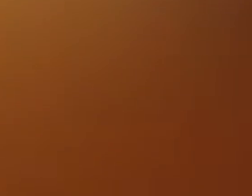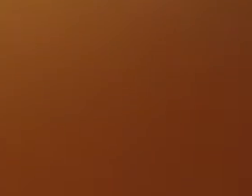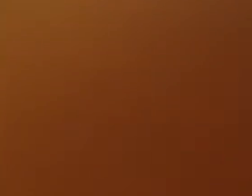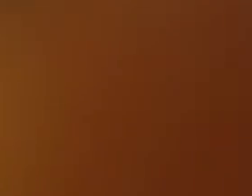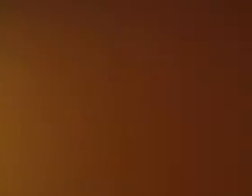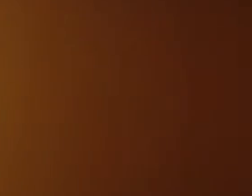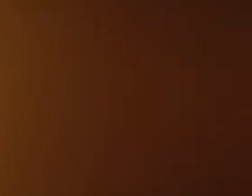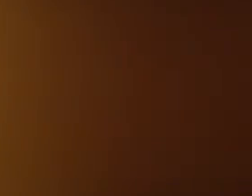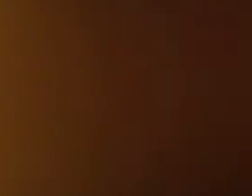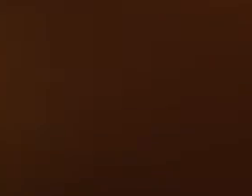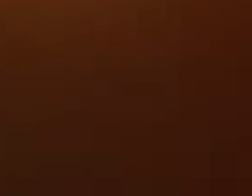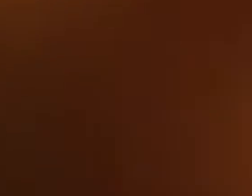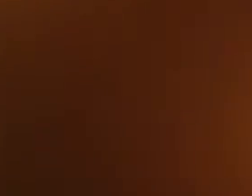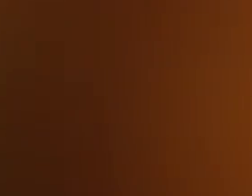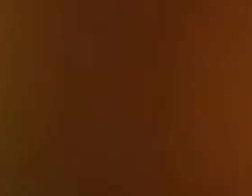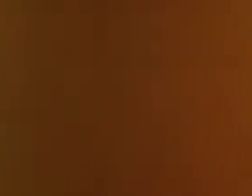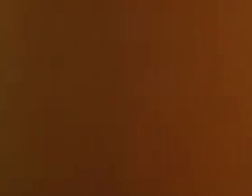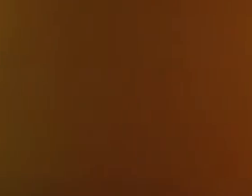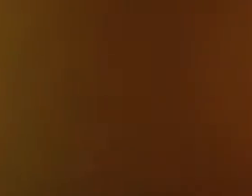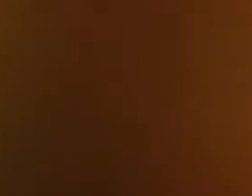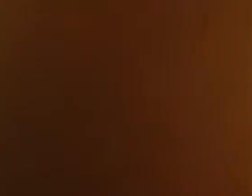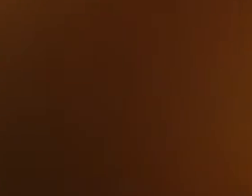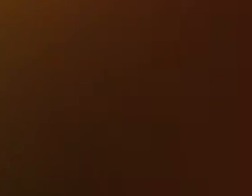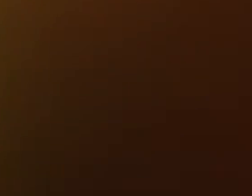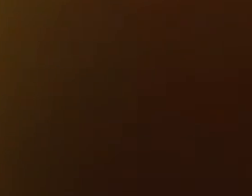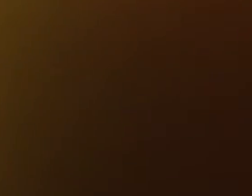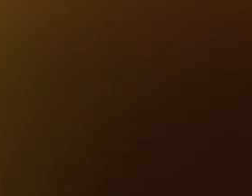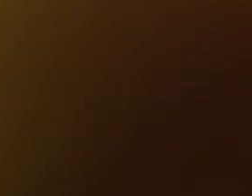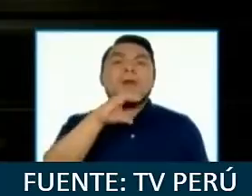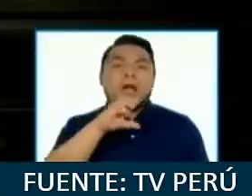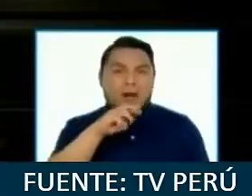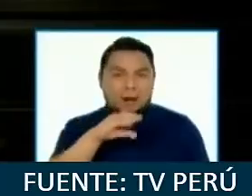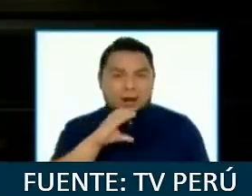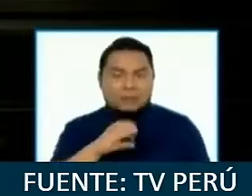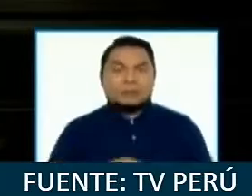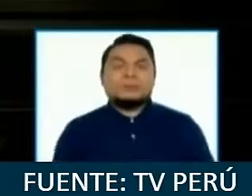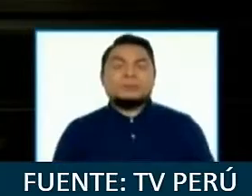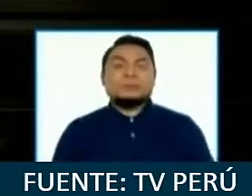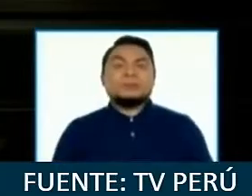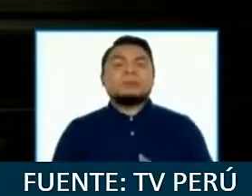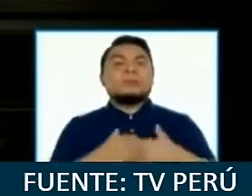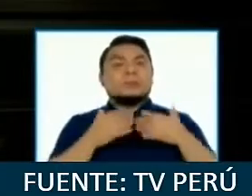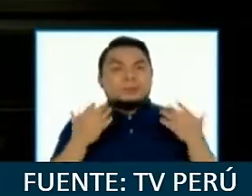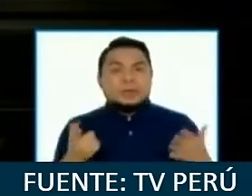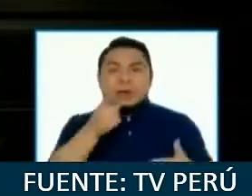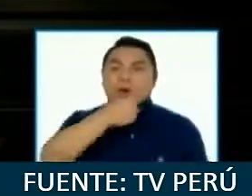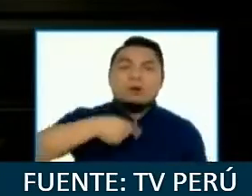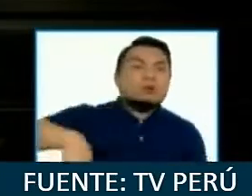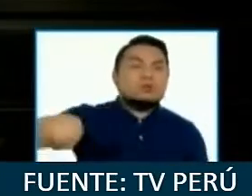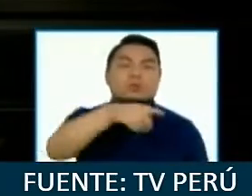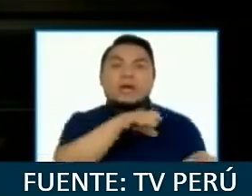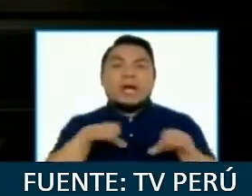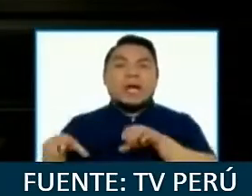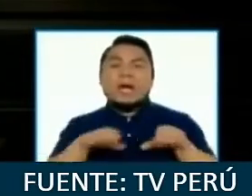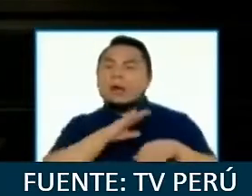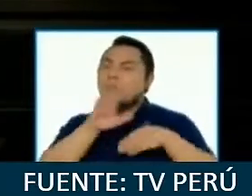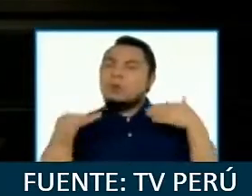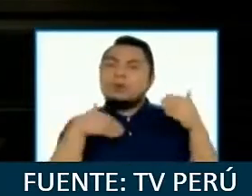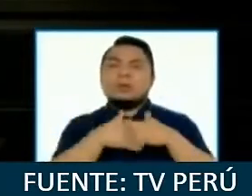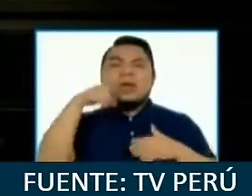cuchatumare? ¡Oh, cuchatumare! ¡A tu basura! Se limitan todas las actividades que